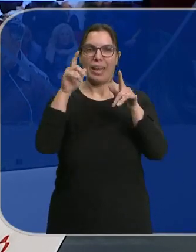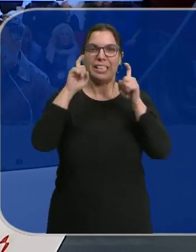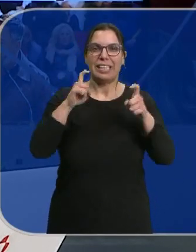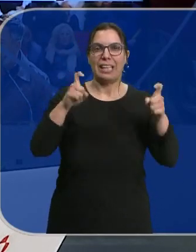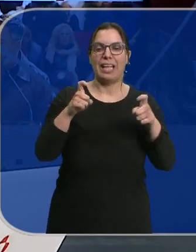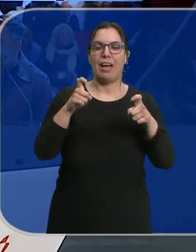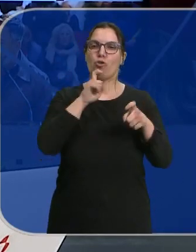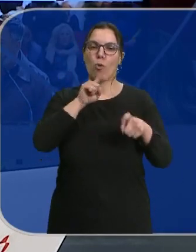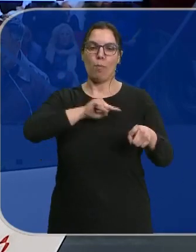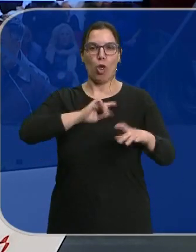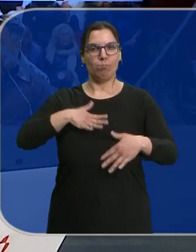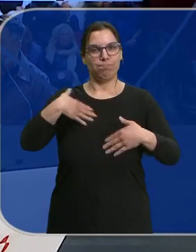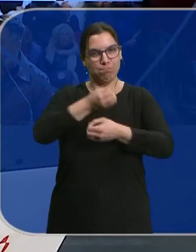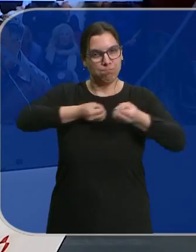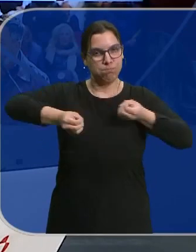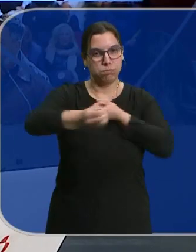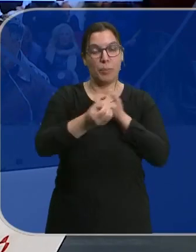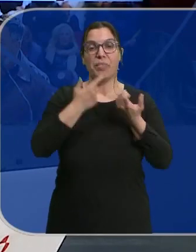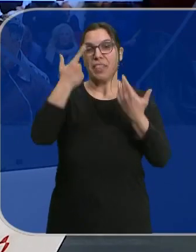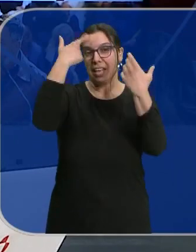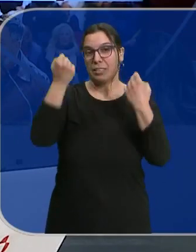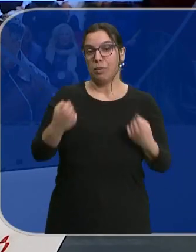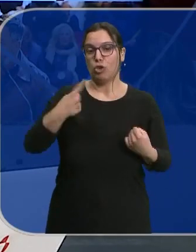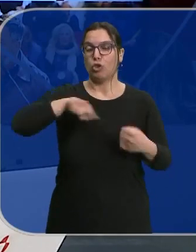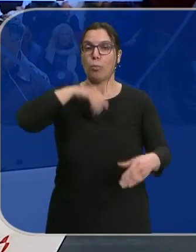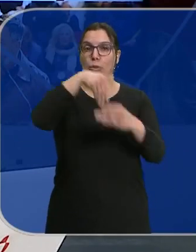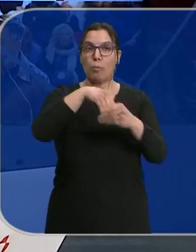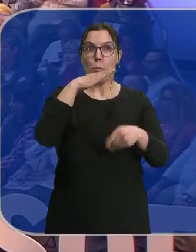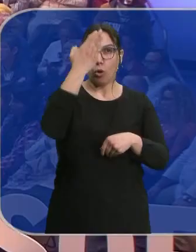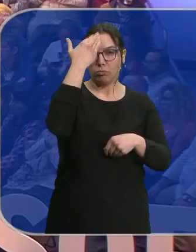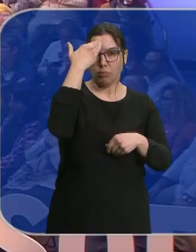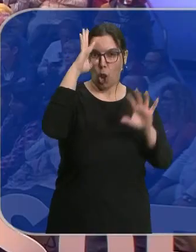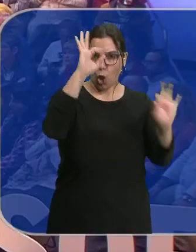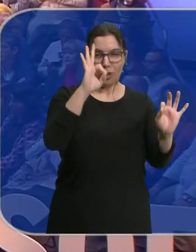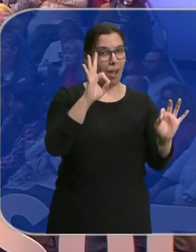empatizar. Según aseguran los expertos, nuestro voto no es racional.